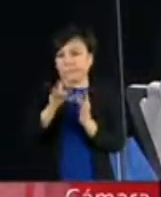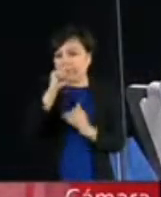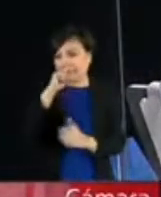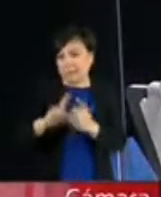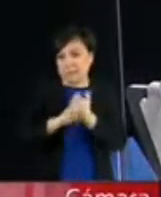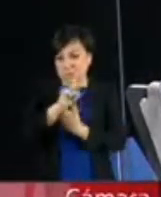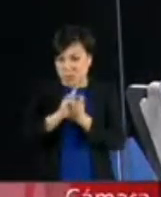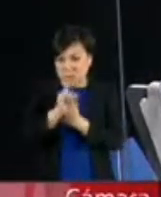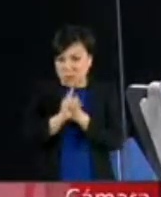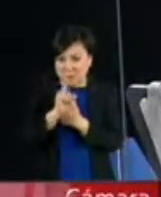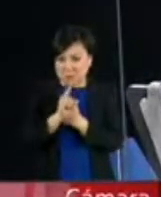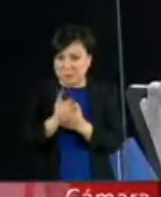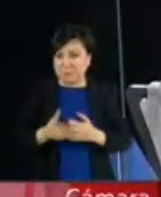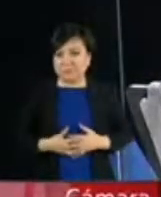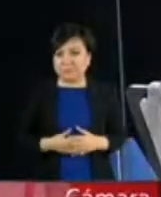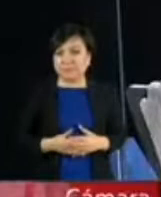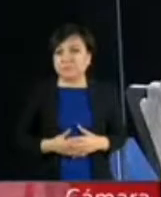Mayuli.